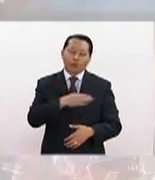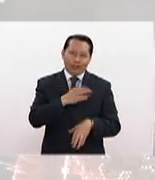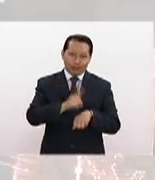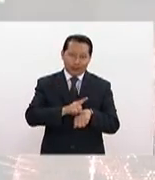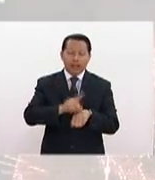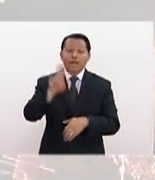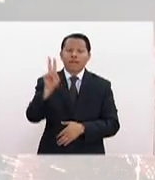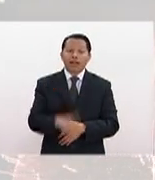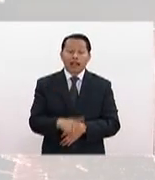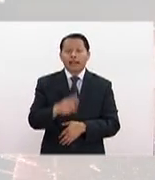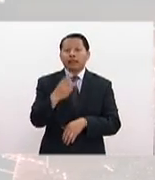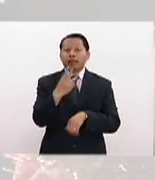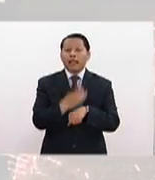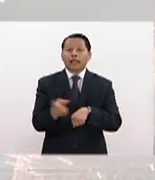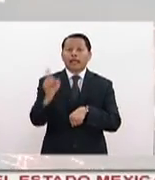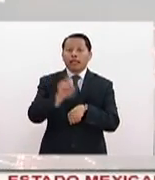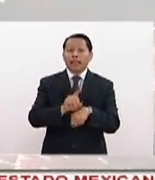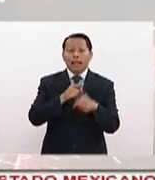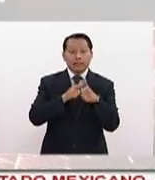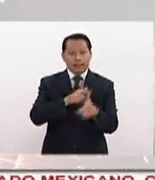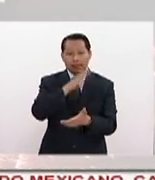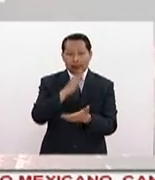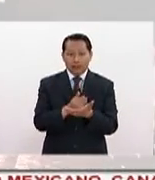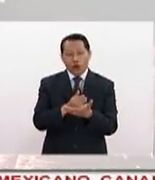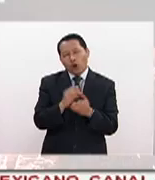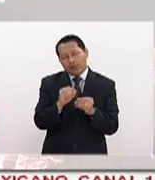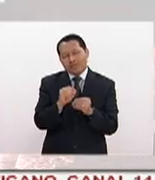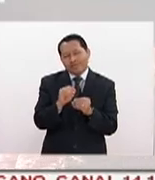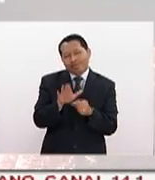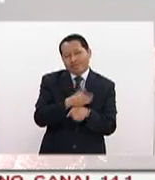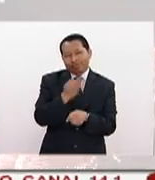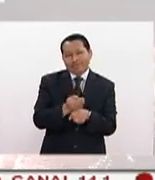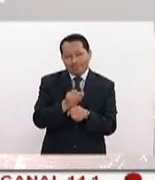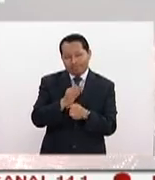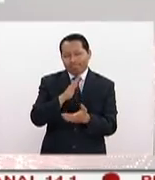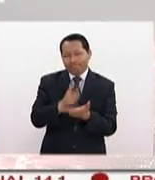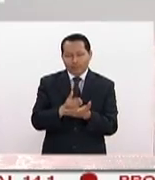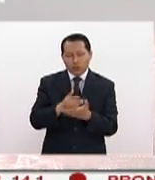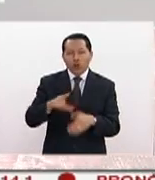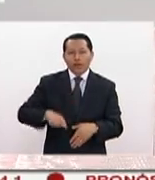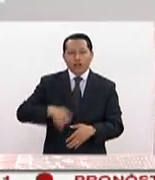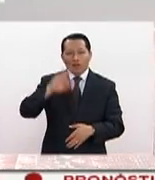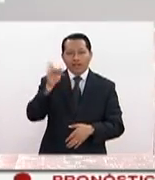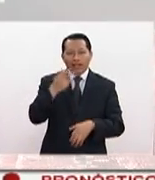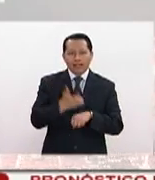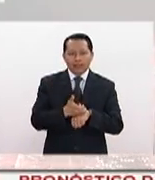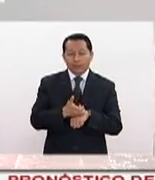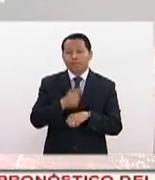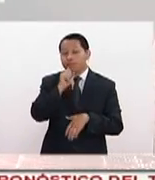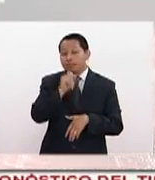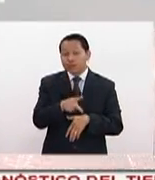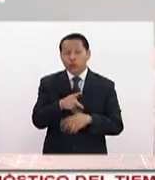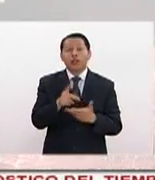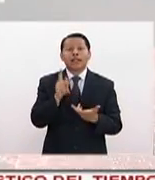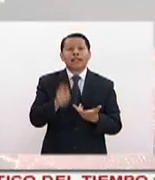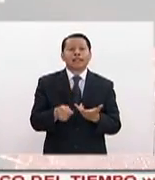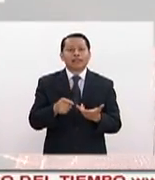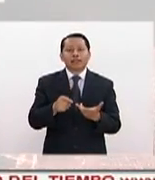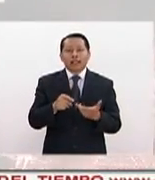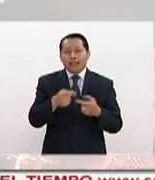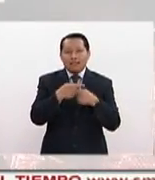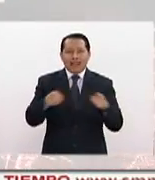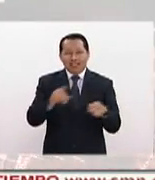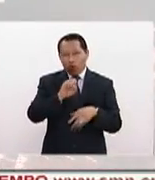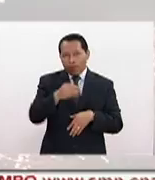tercer día consecutivo sigue paralizado o semi-paralizado el gobierno federal de los Estados Unidos. No ha sido un cierre del gobierno similar al de